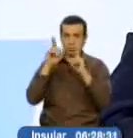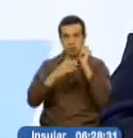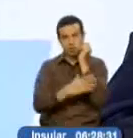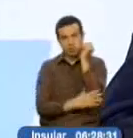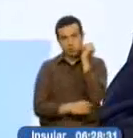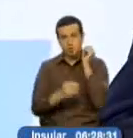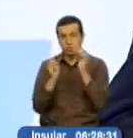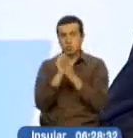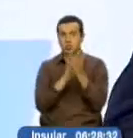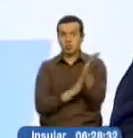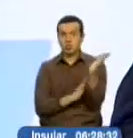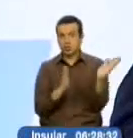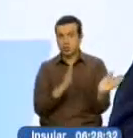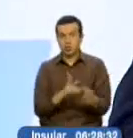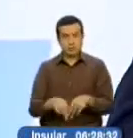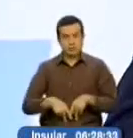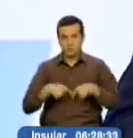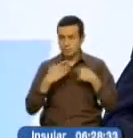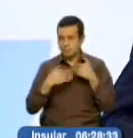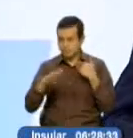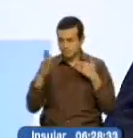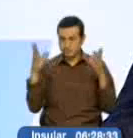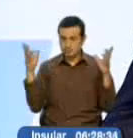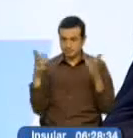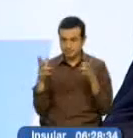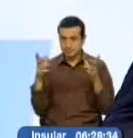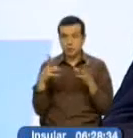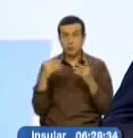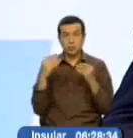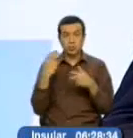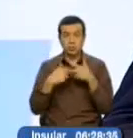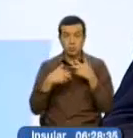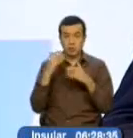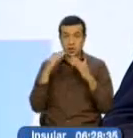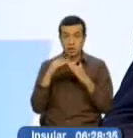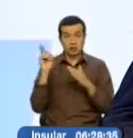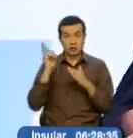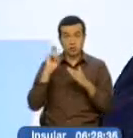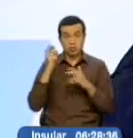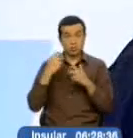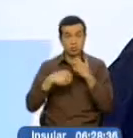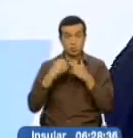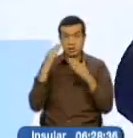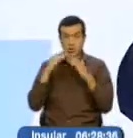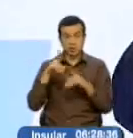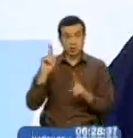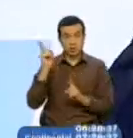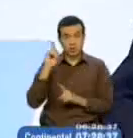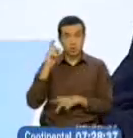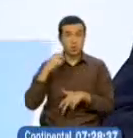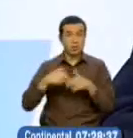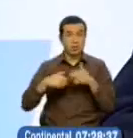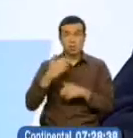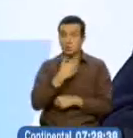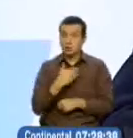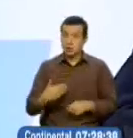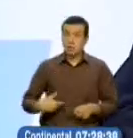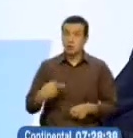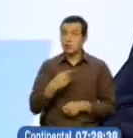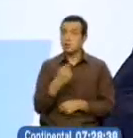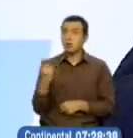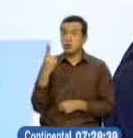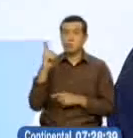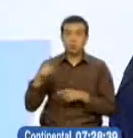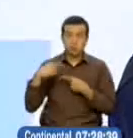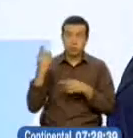con el programa Toda una Vida. Y el mayor problema no son las viviendas, seguramente el señor presidente se recibe todos los